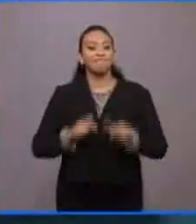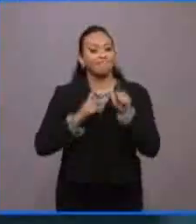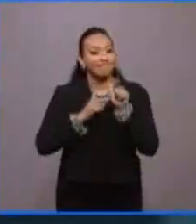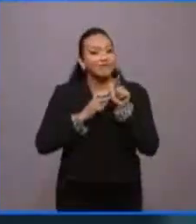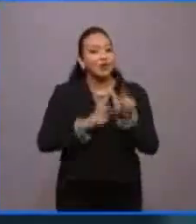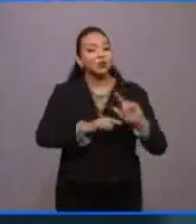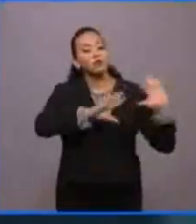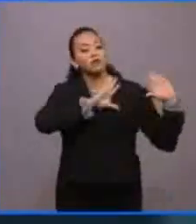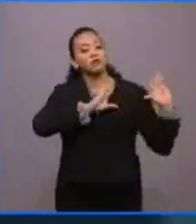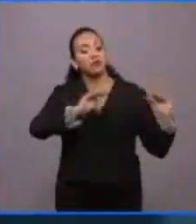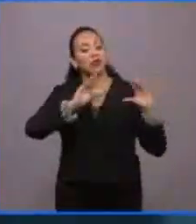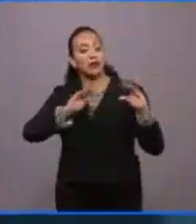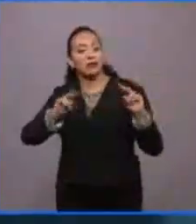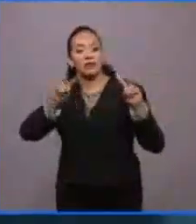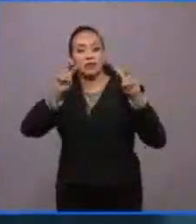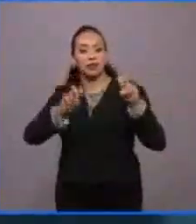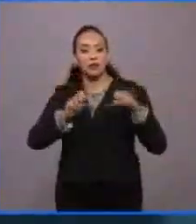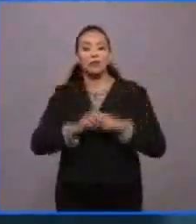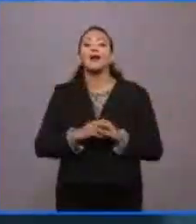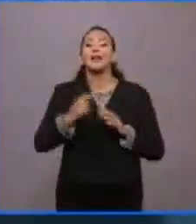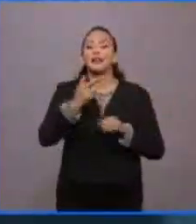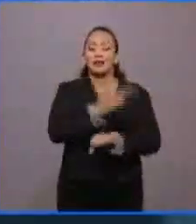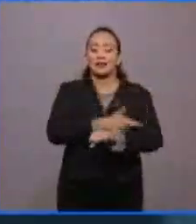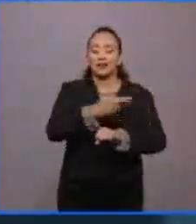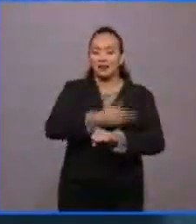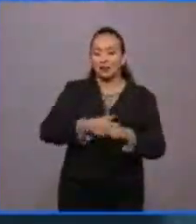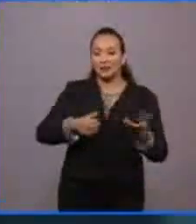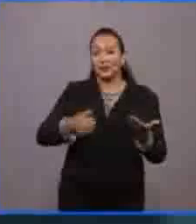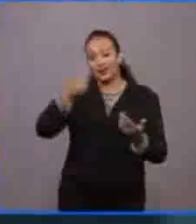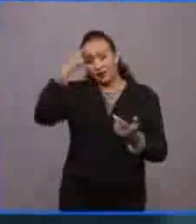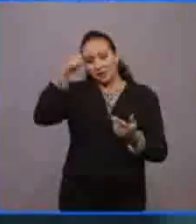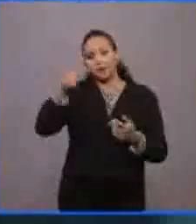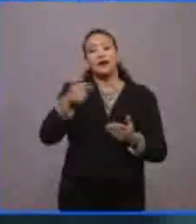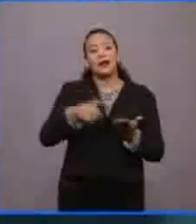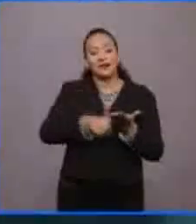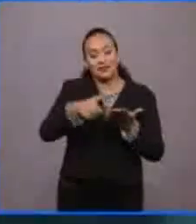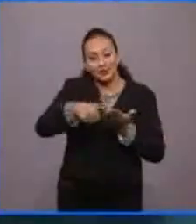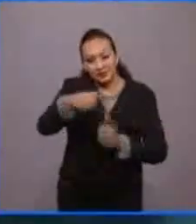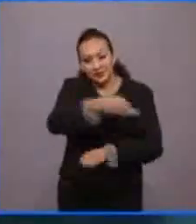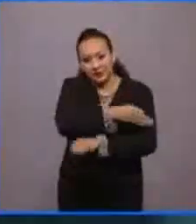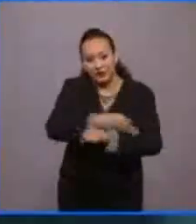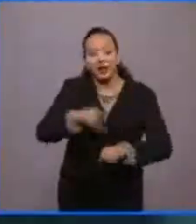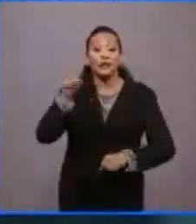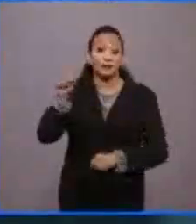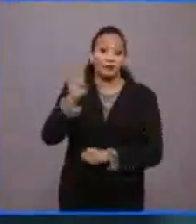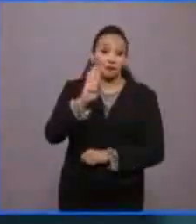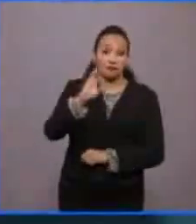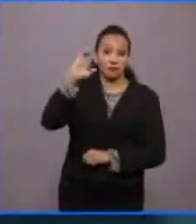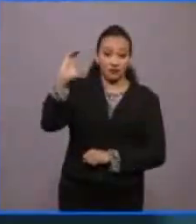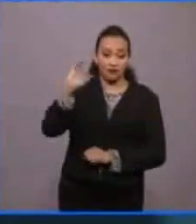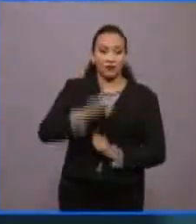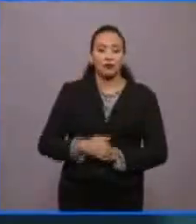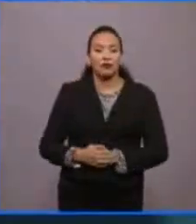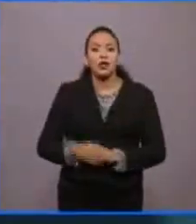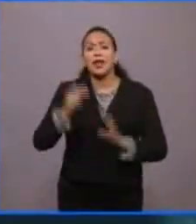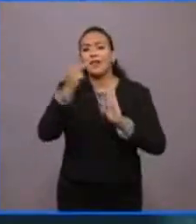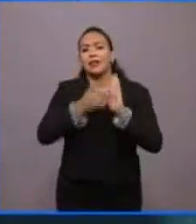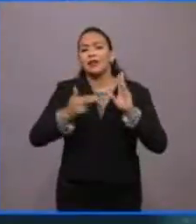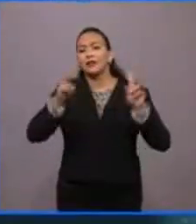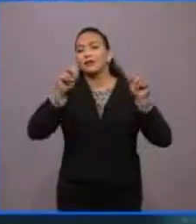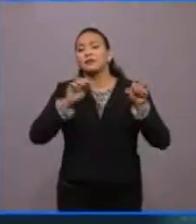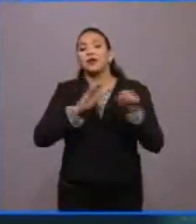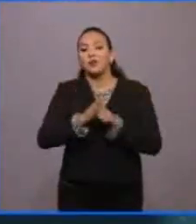Continúa la capacitación en materia del Código Nacional de Procedimientos Civiles y Familiares en Baja California, con el taller